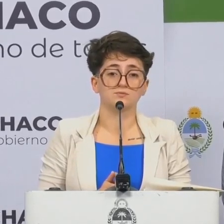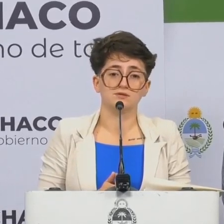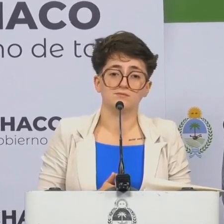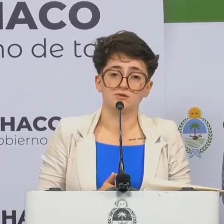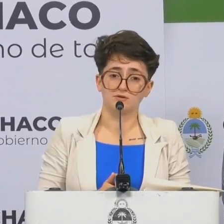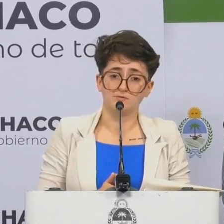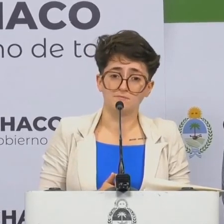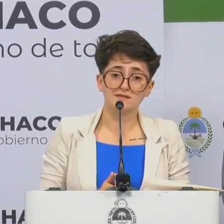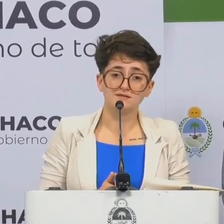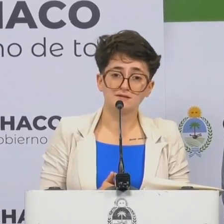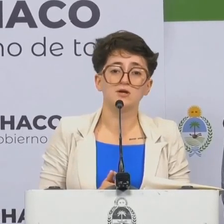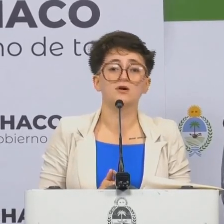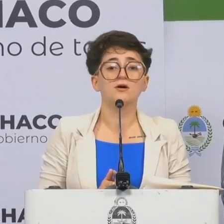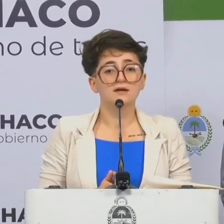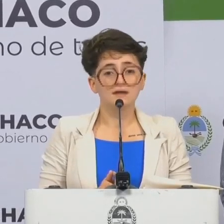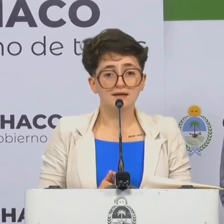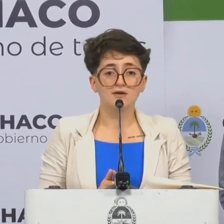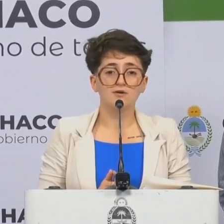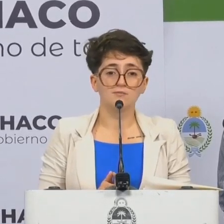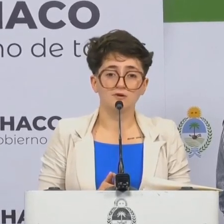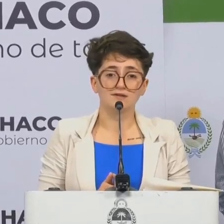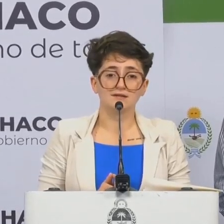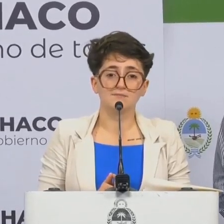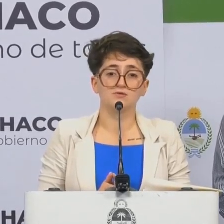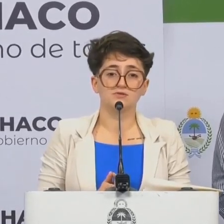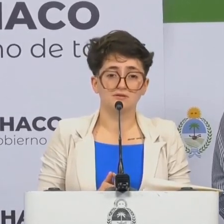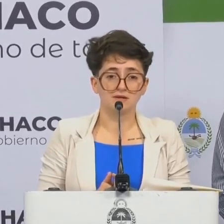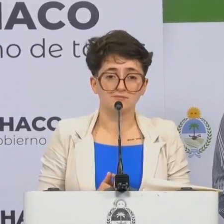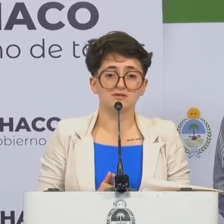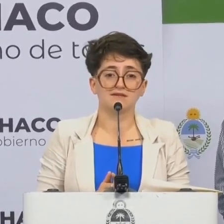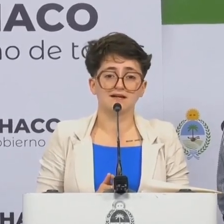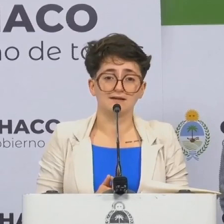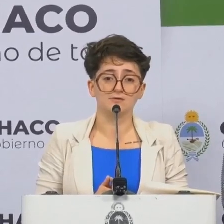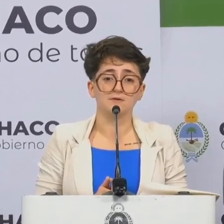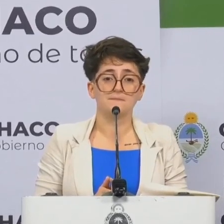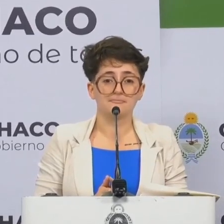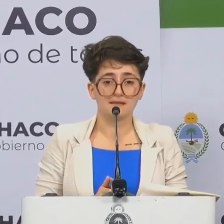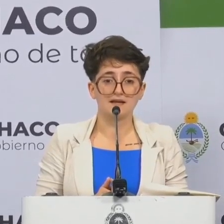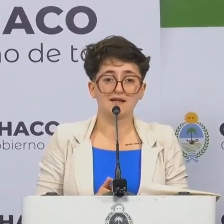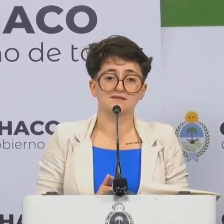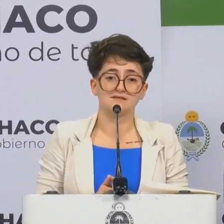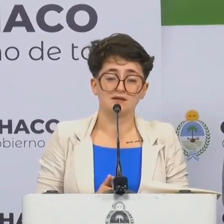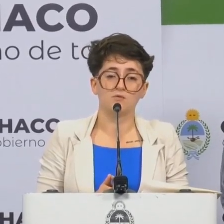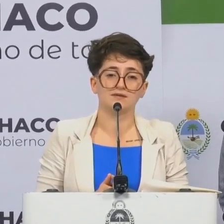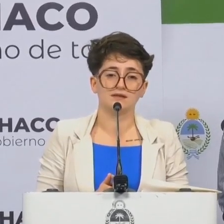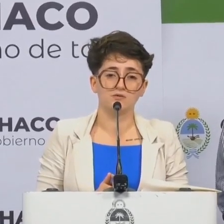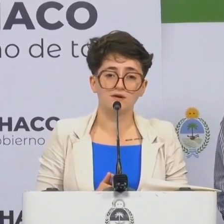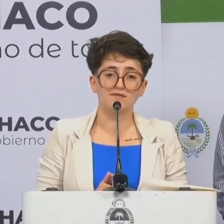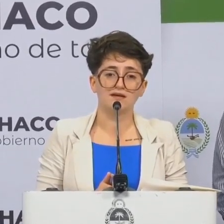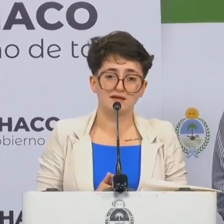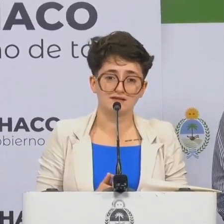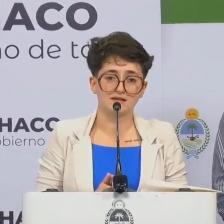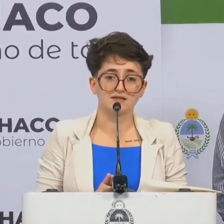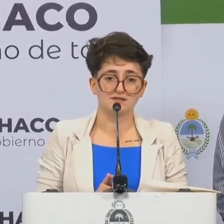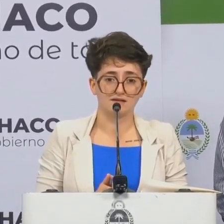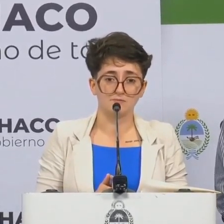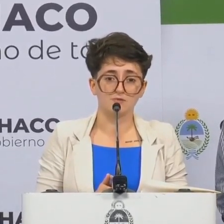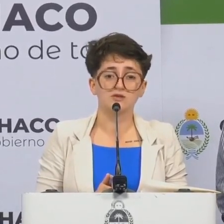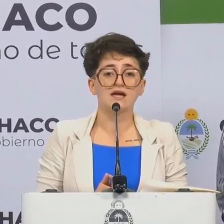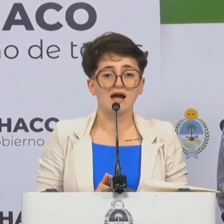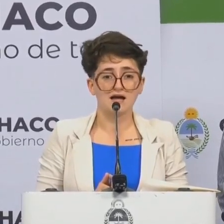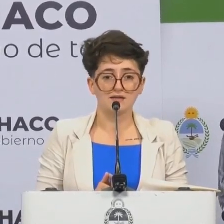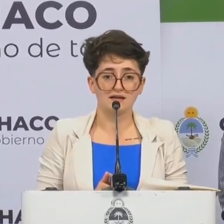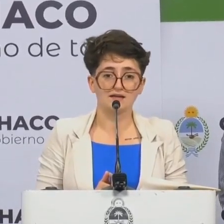nos opusimos desde un principio y como lo hacemos y venimos trabajando en las 59 querellas que